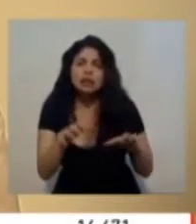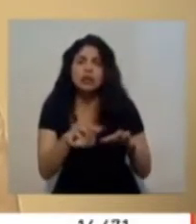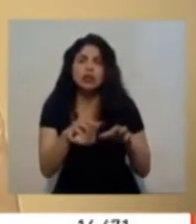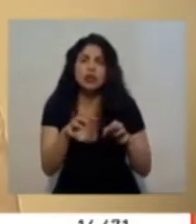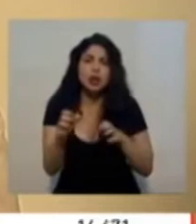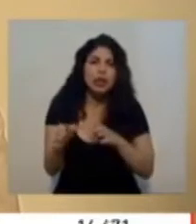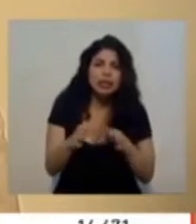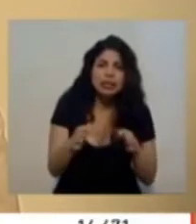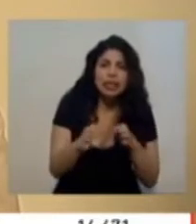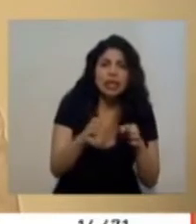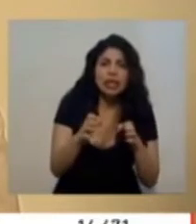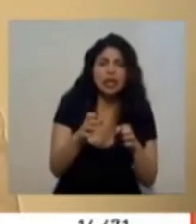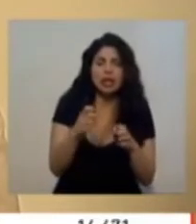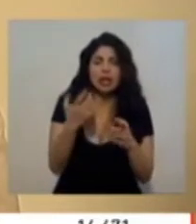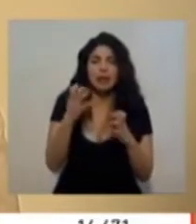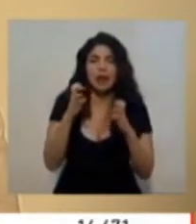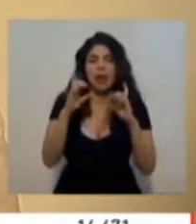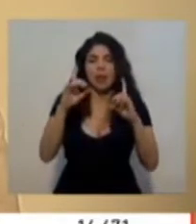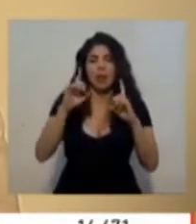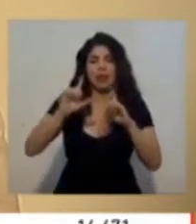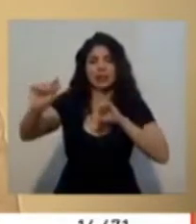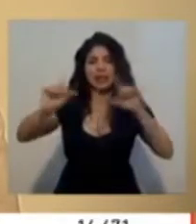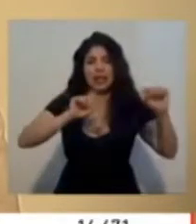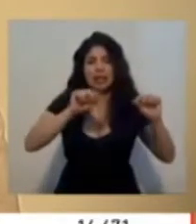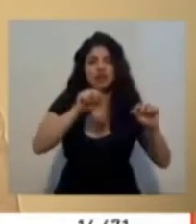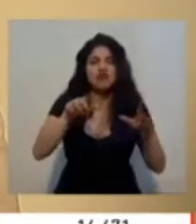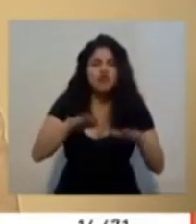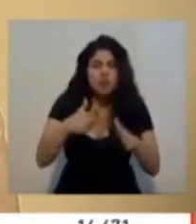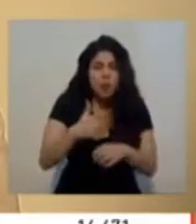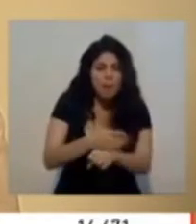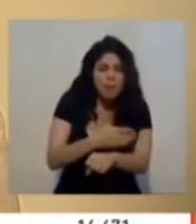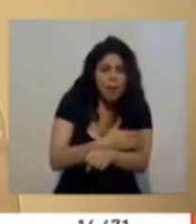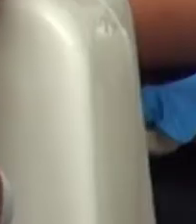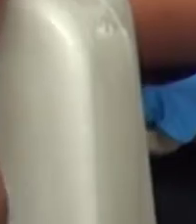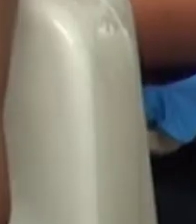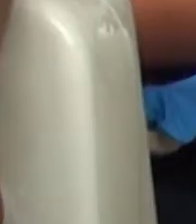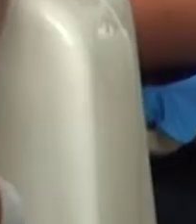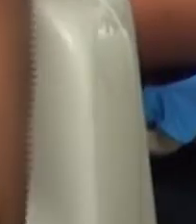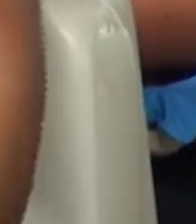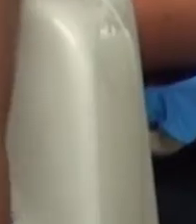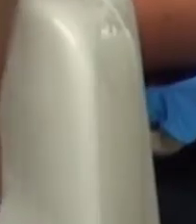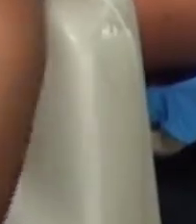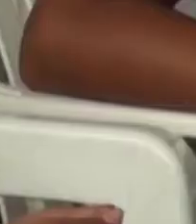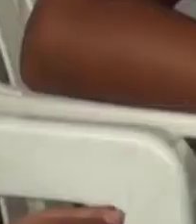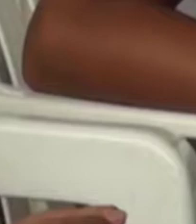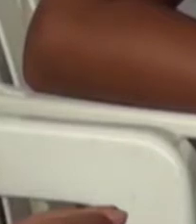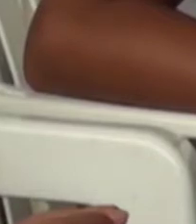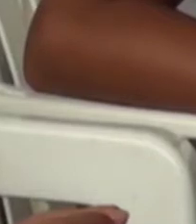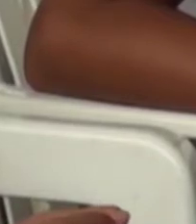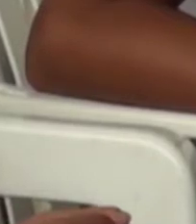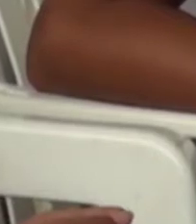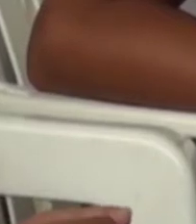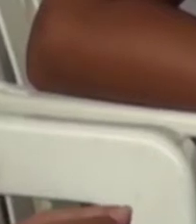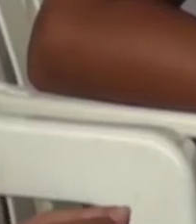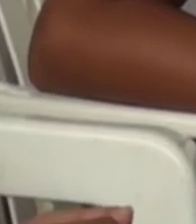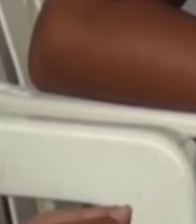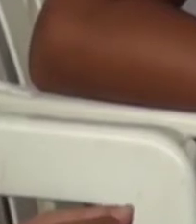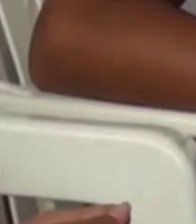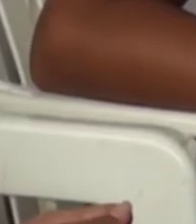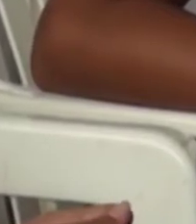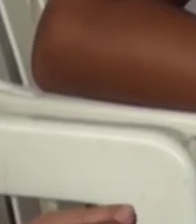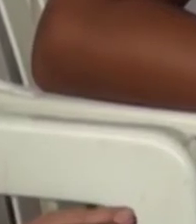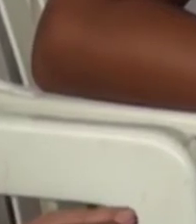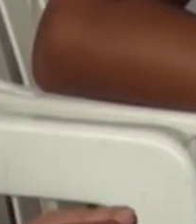con respecto a la educación a distancia con respecto a mejorar la conectividad de acuerdo con el calendario escolar 2020